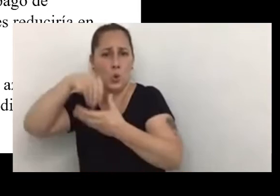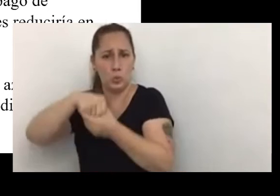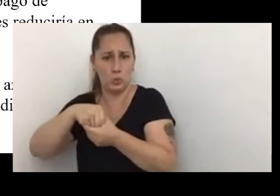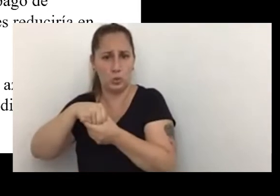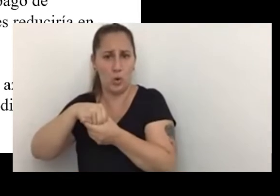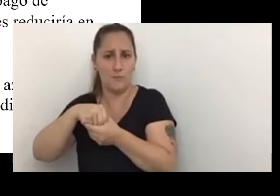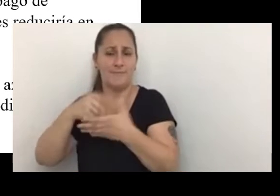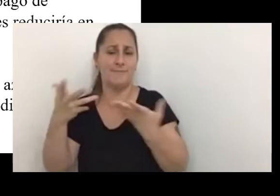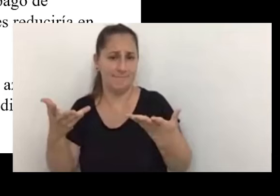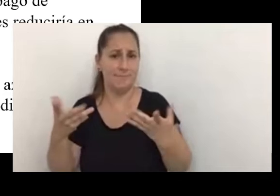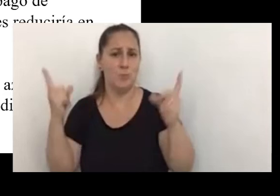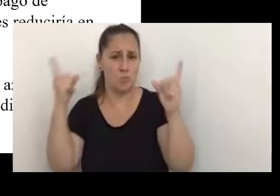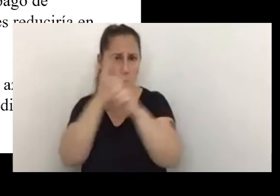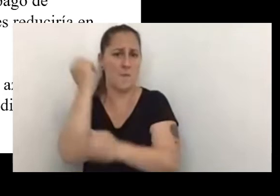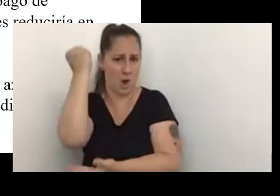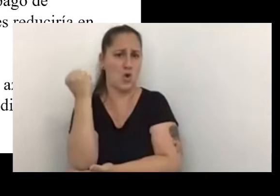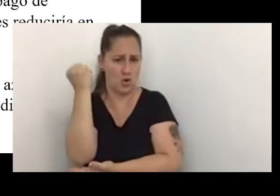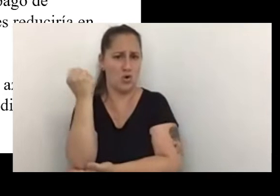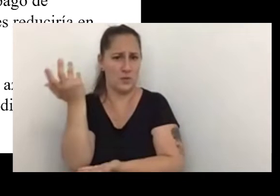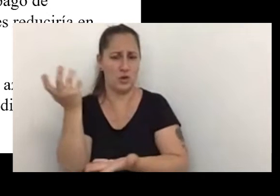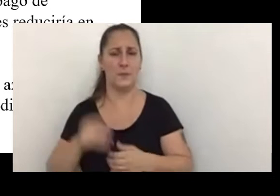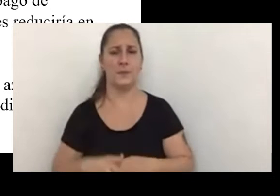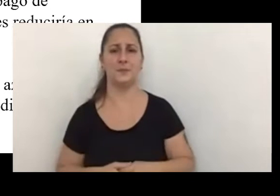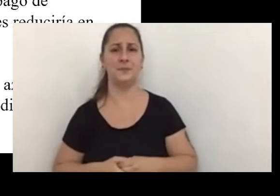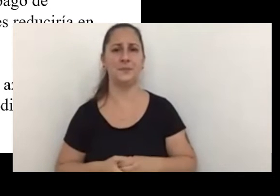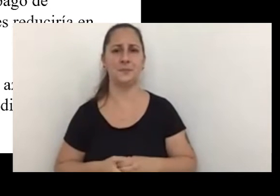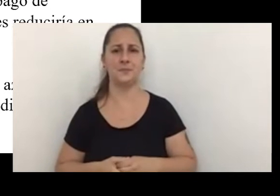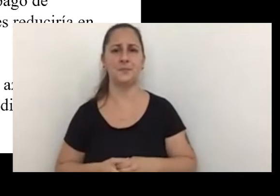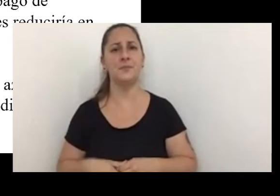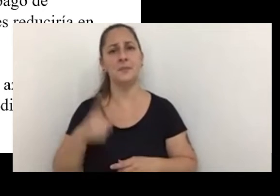trayendo problemas económicos. Es más, fíjense,